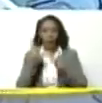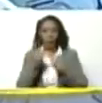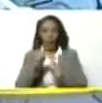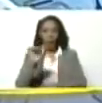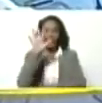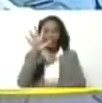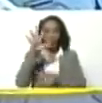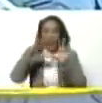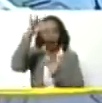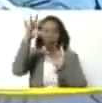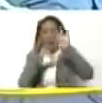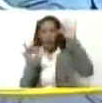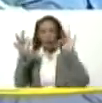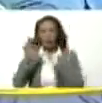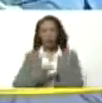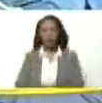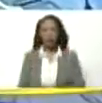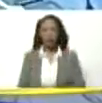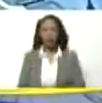5 Estrellas.